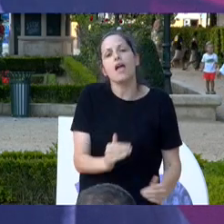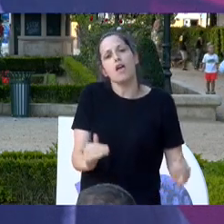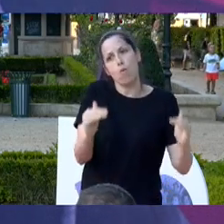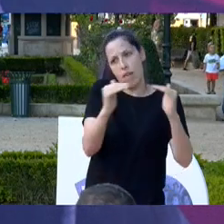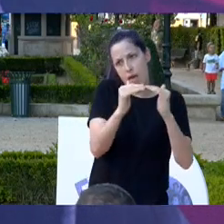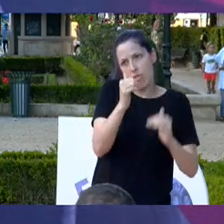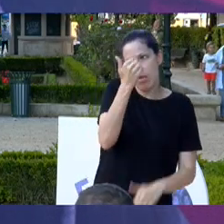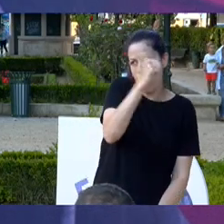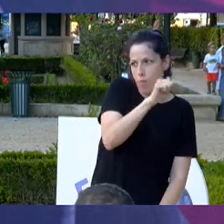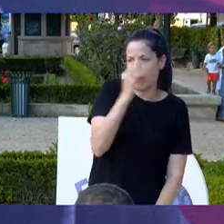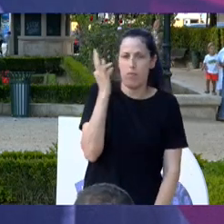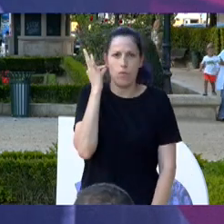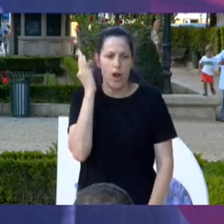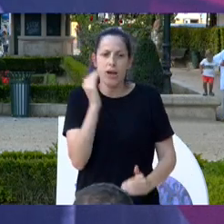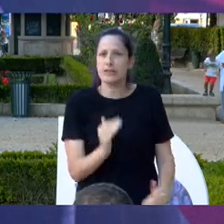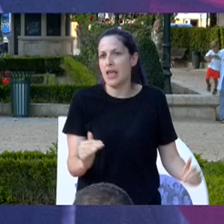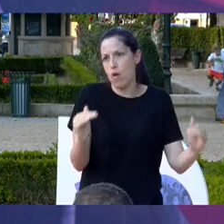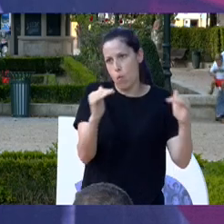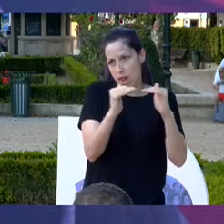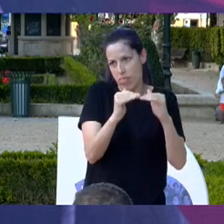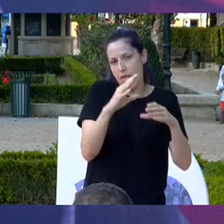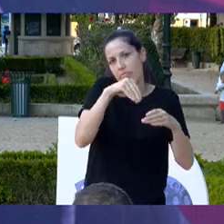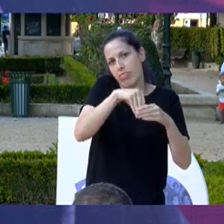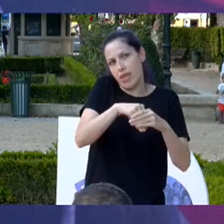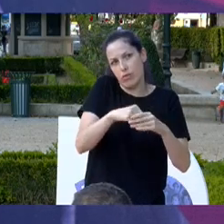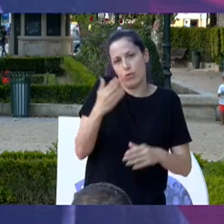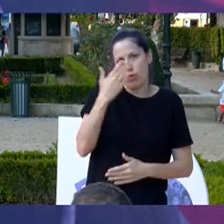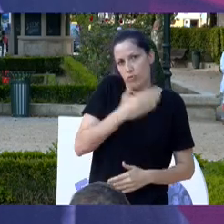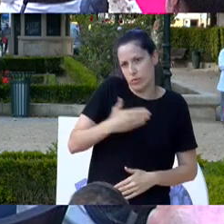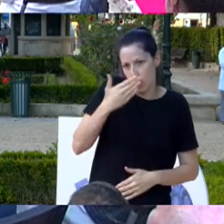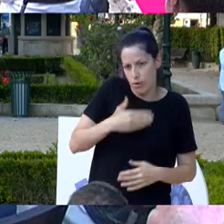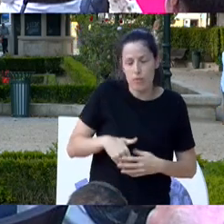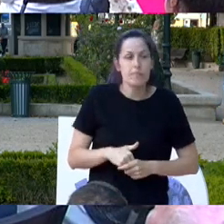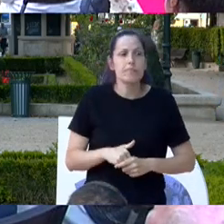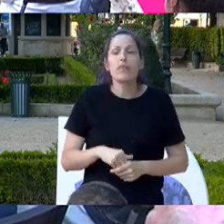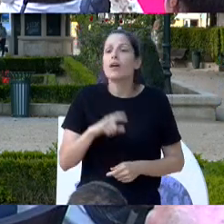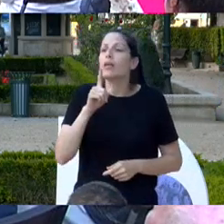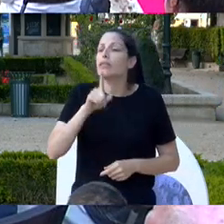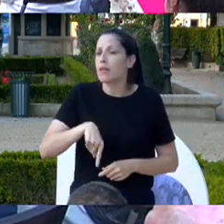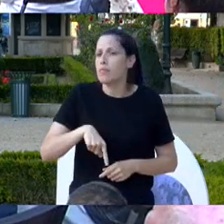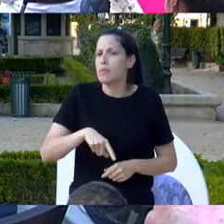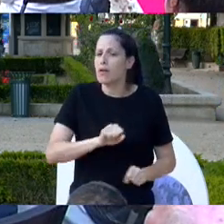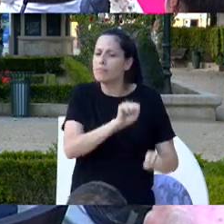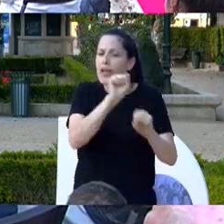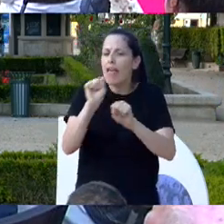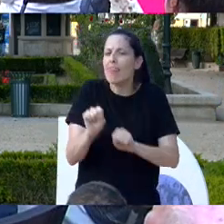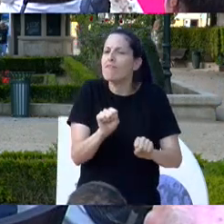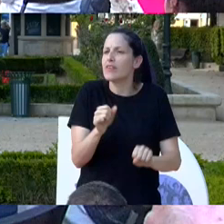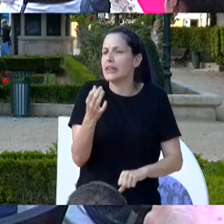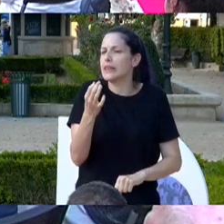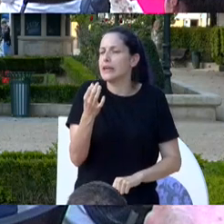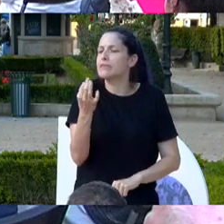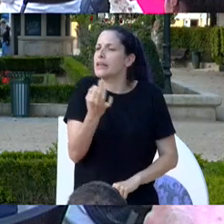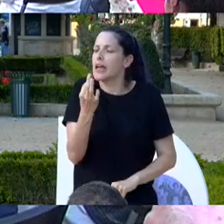hombres y mujeres de cara a incorporación en el ensino. Pero también hay que decirlo, que defendía el krausismo, esa igualdad